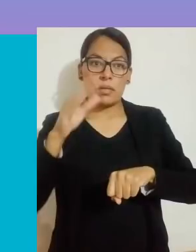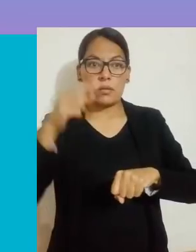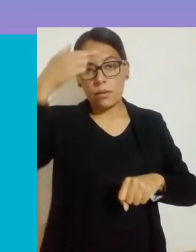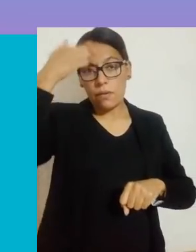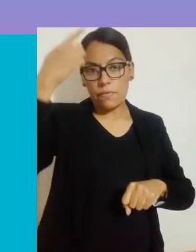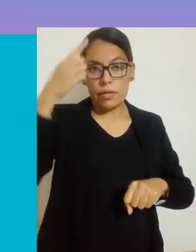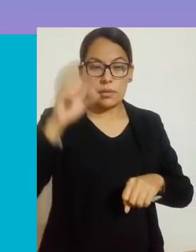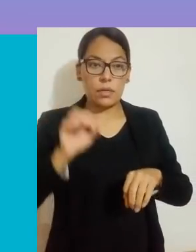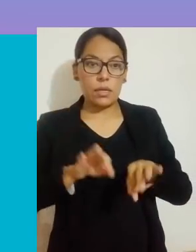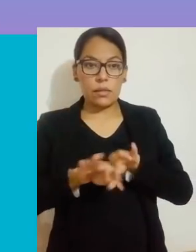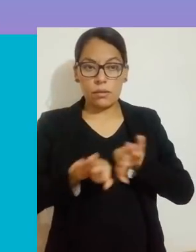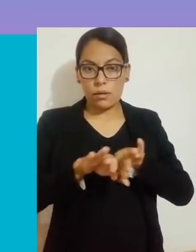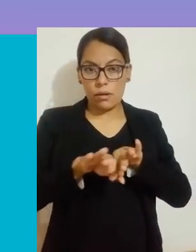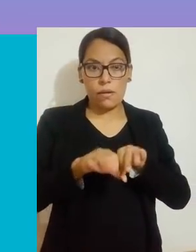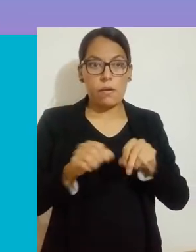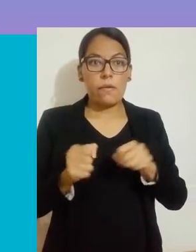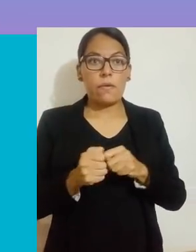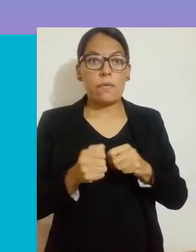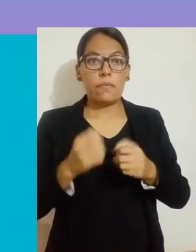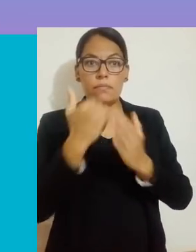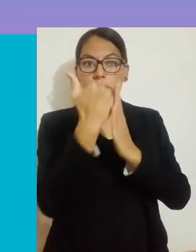pequeños.